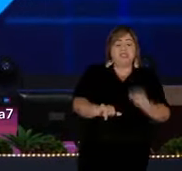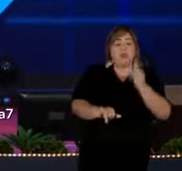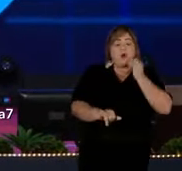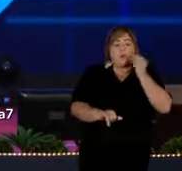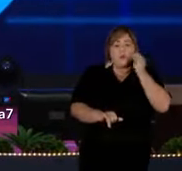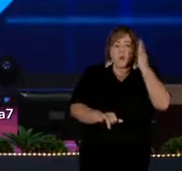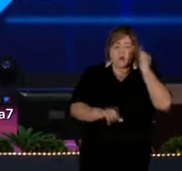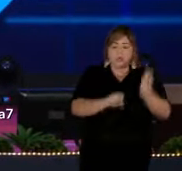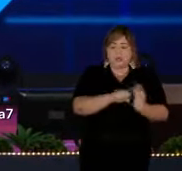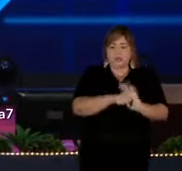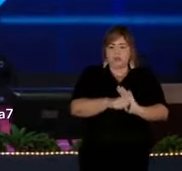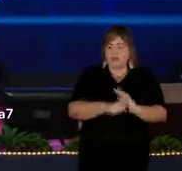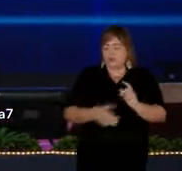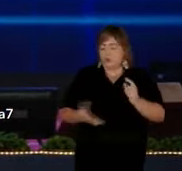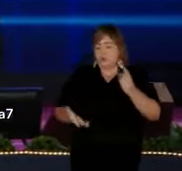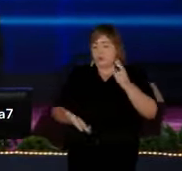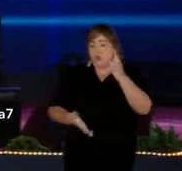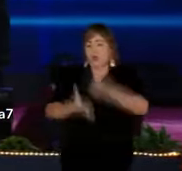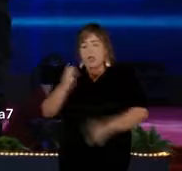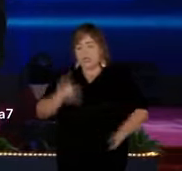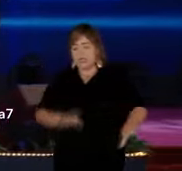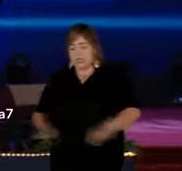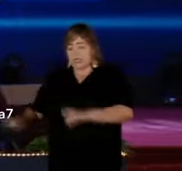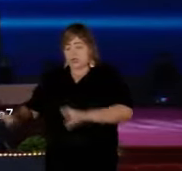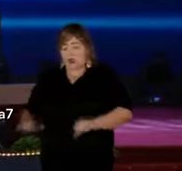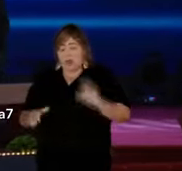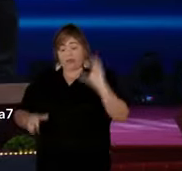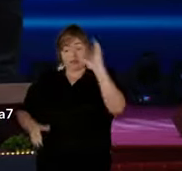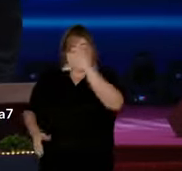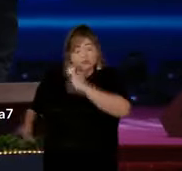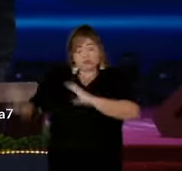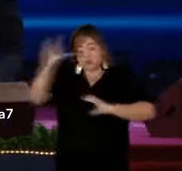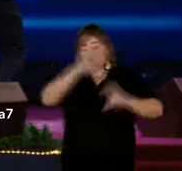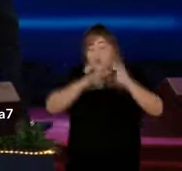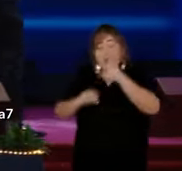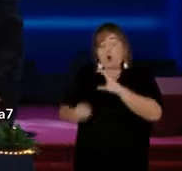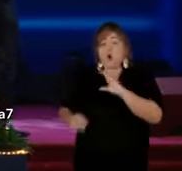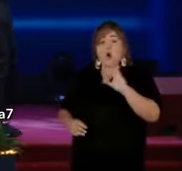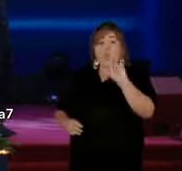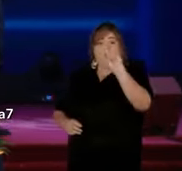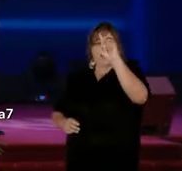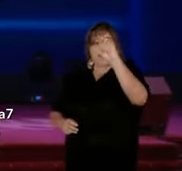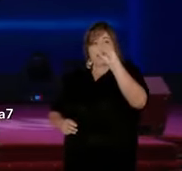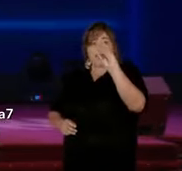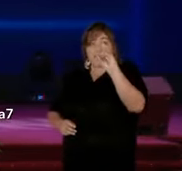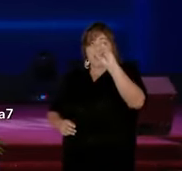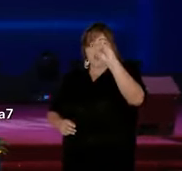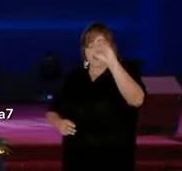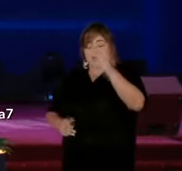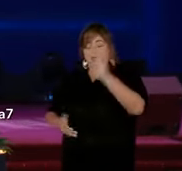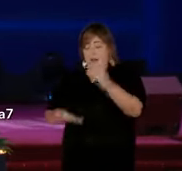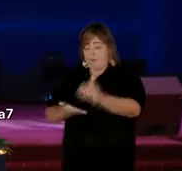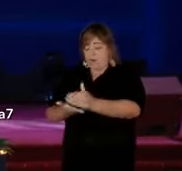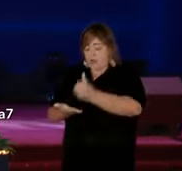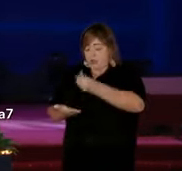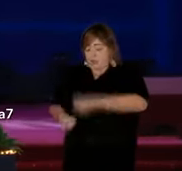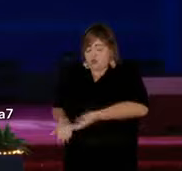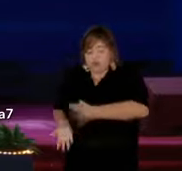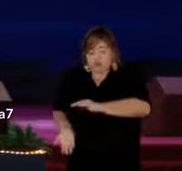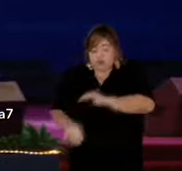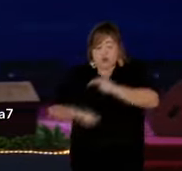y lo trajo a la casa. ¡Ay, Dios mío, Jesús! Eso me ministró tanto a mí que me dio más